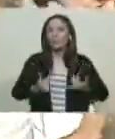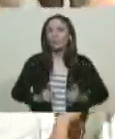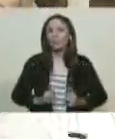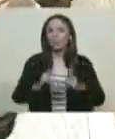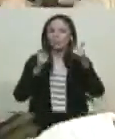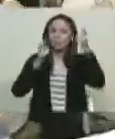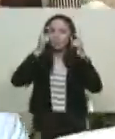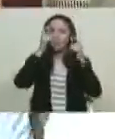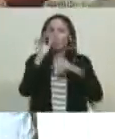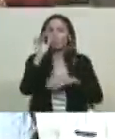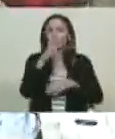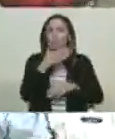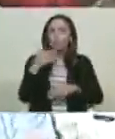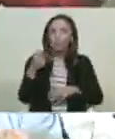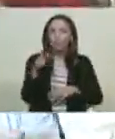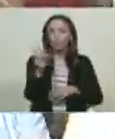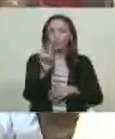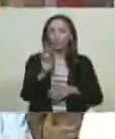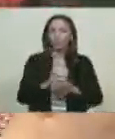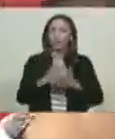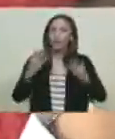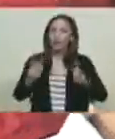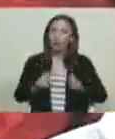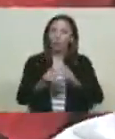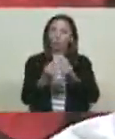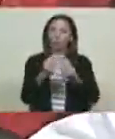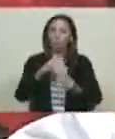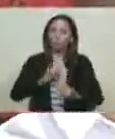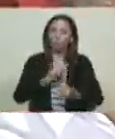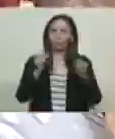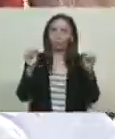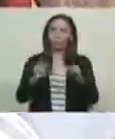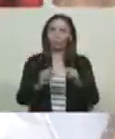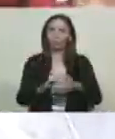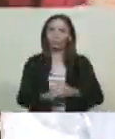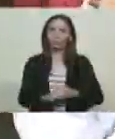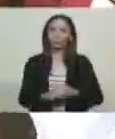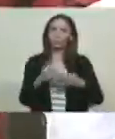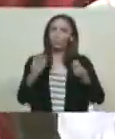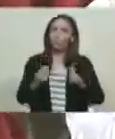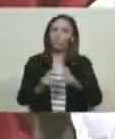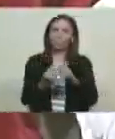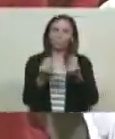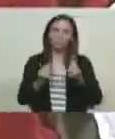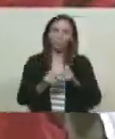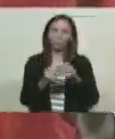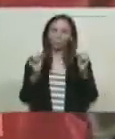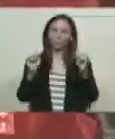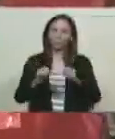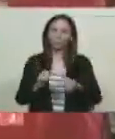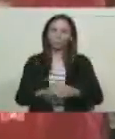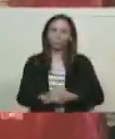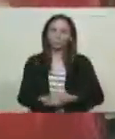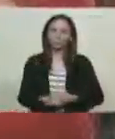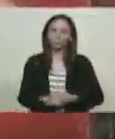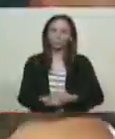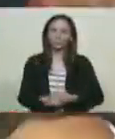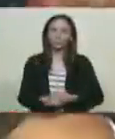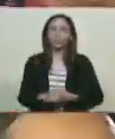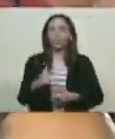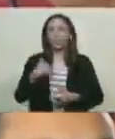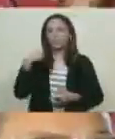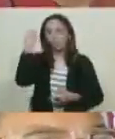con el futuro que soy yo. Juntos podemos más, solo juntos podemos. Esa es mi